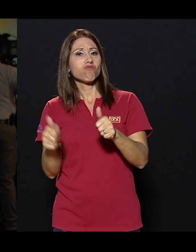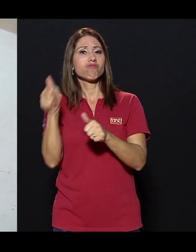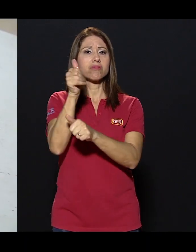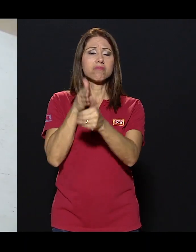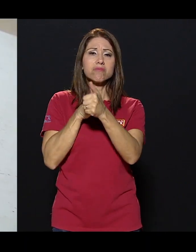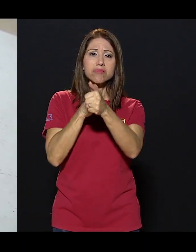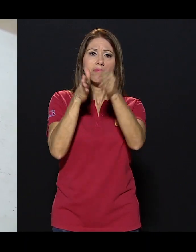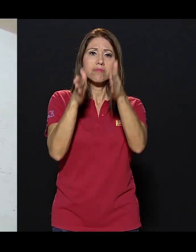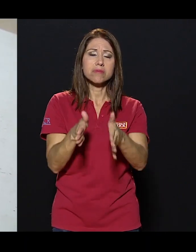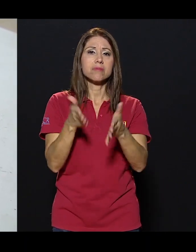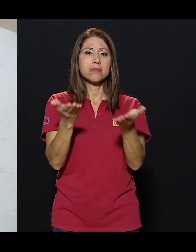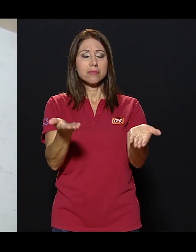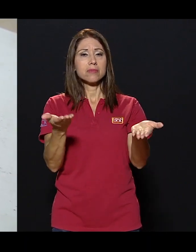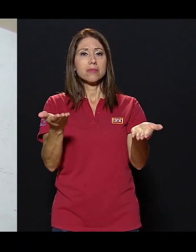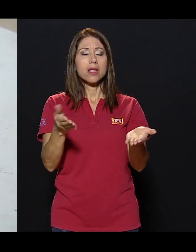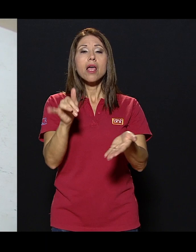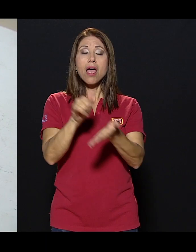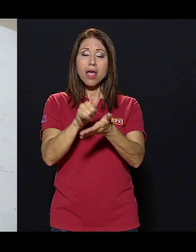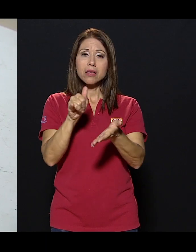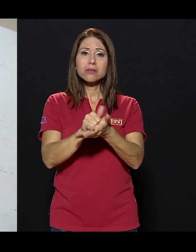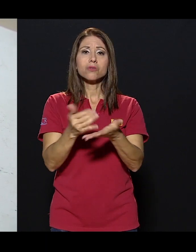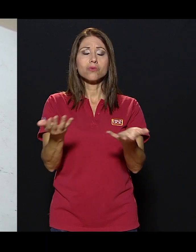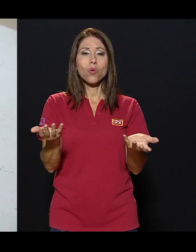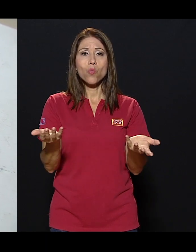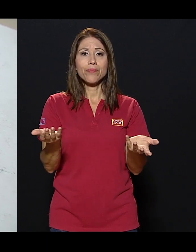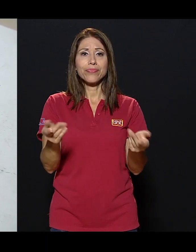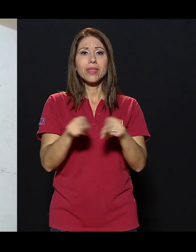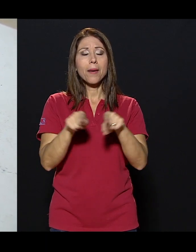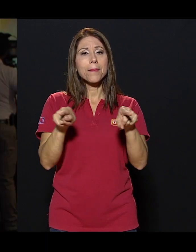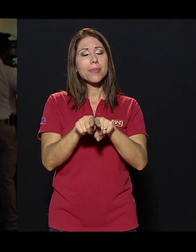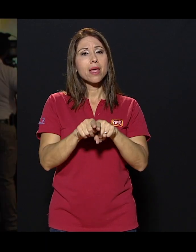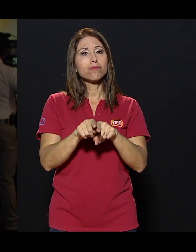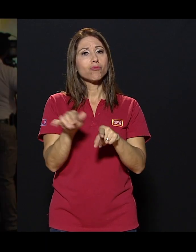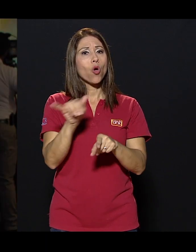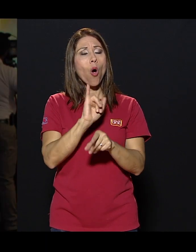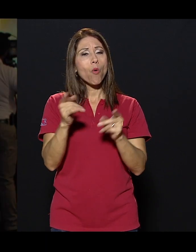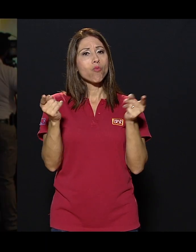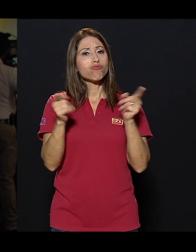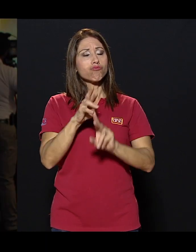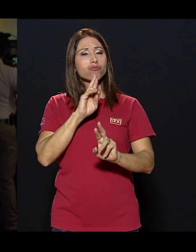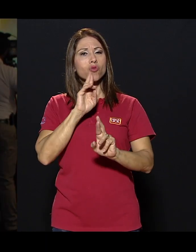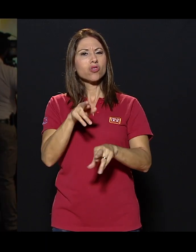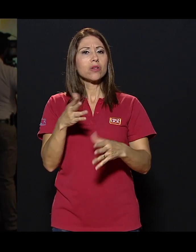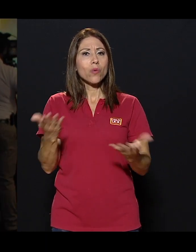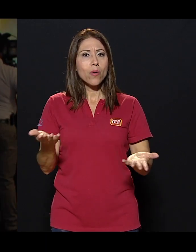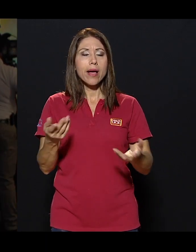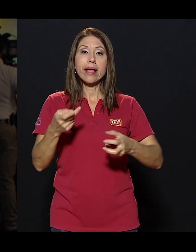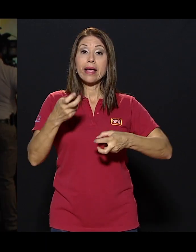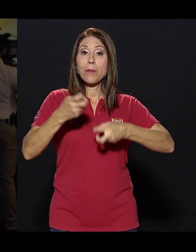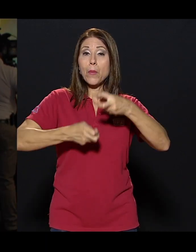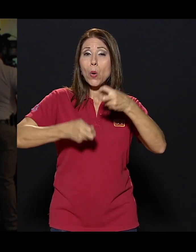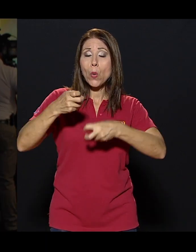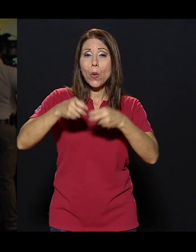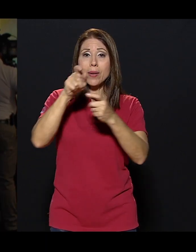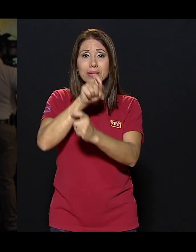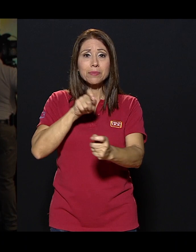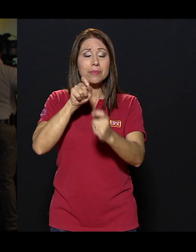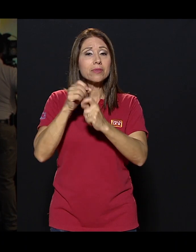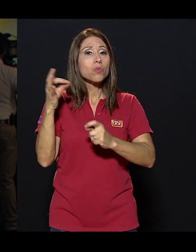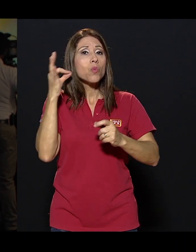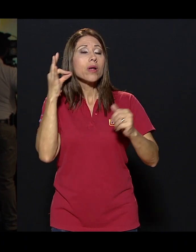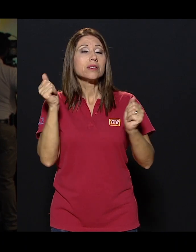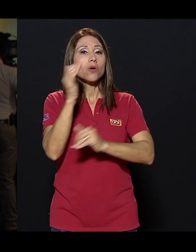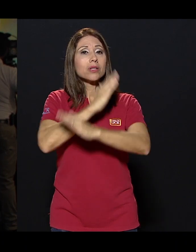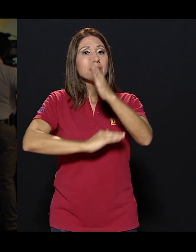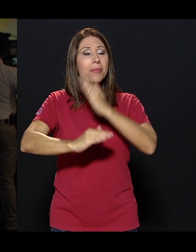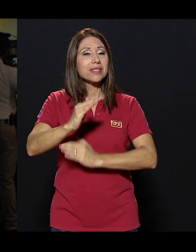las dirigentes del movimiento y eso trae también como consecuencia que los problemas específicos de las mujeres